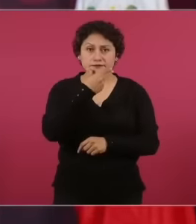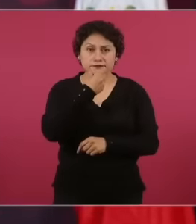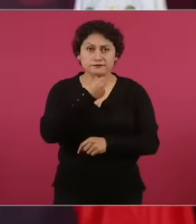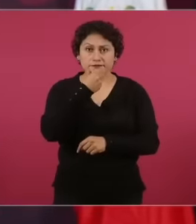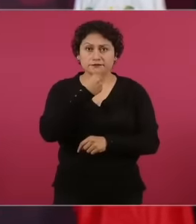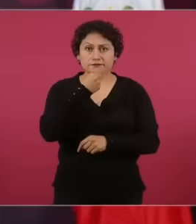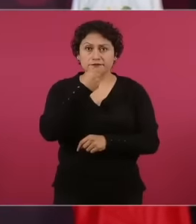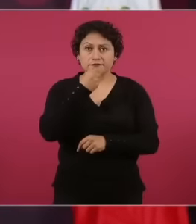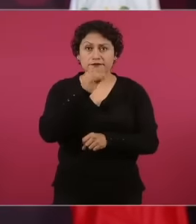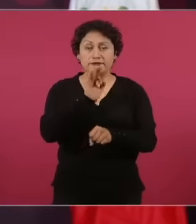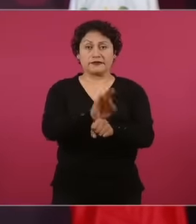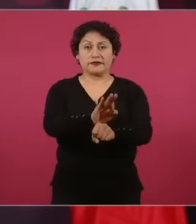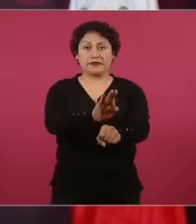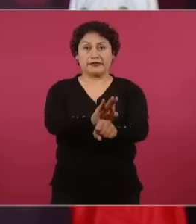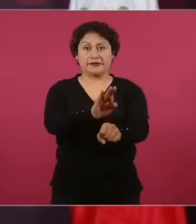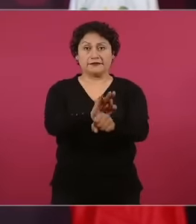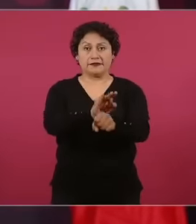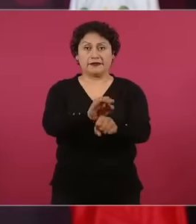al Poder Judicial,